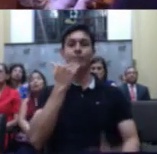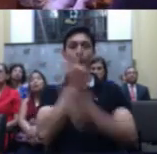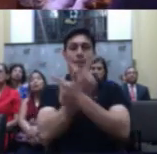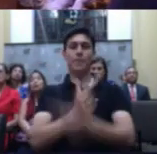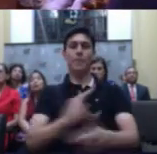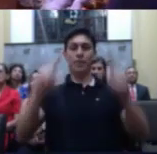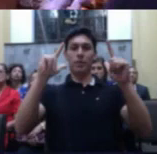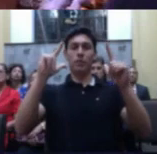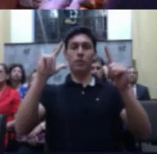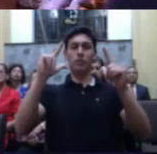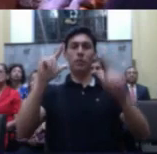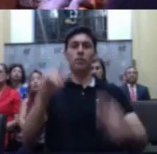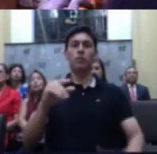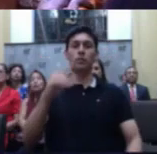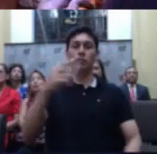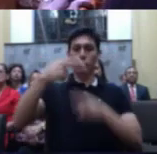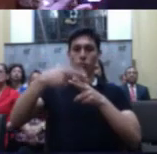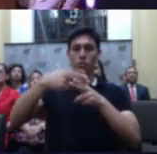Castilla.